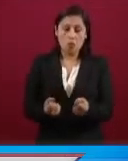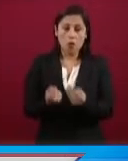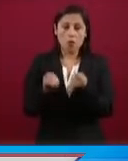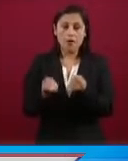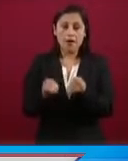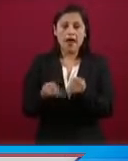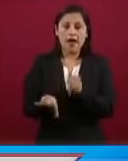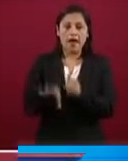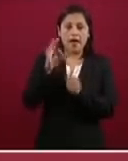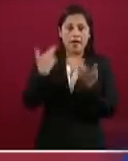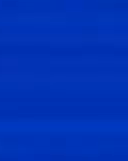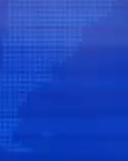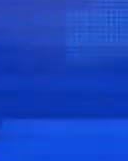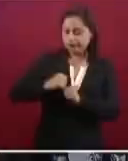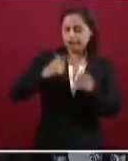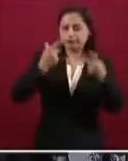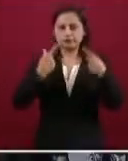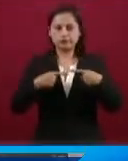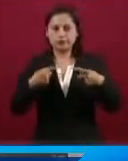de intereses creados.